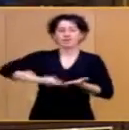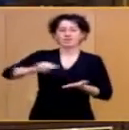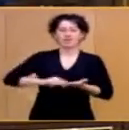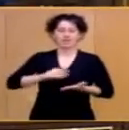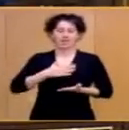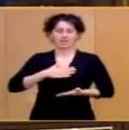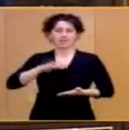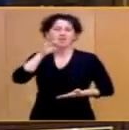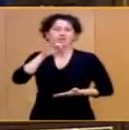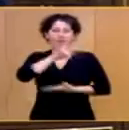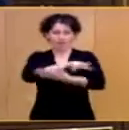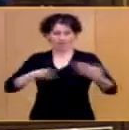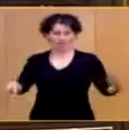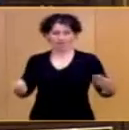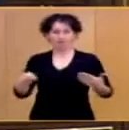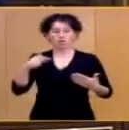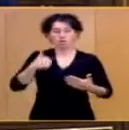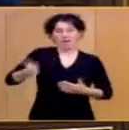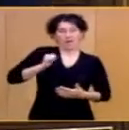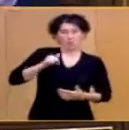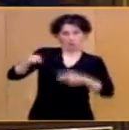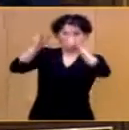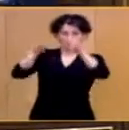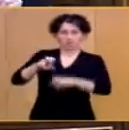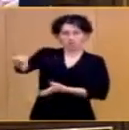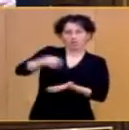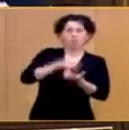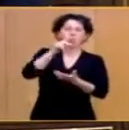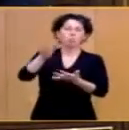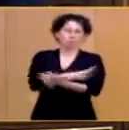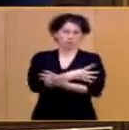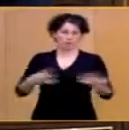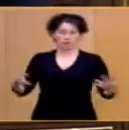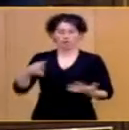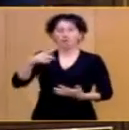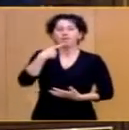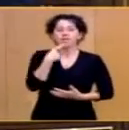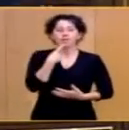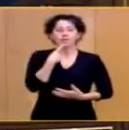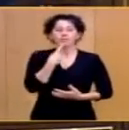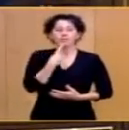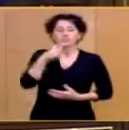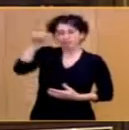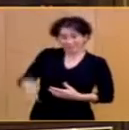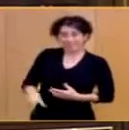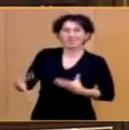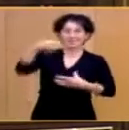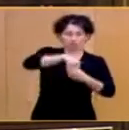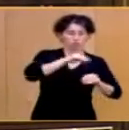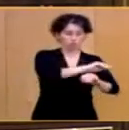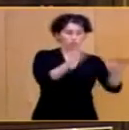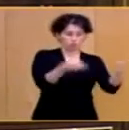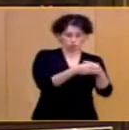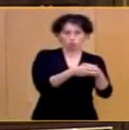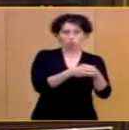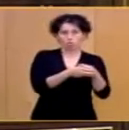compromiso evocando a Celso Emilio Ferreiro, un poeta que militó en su partido y en las formaciones que dieron origen al bloque